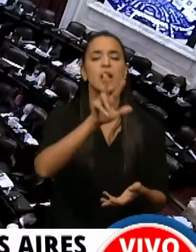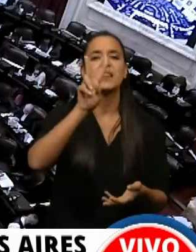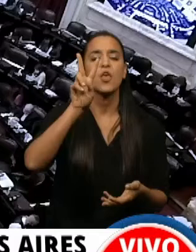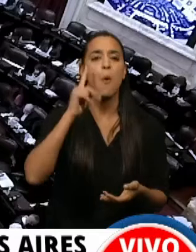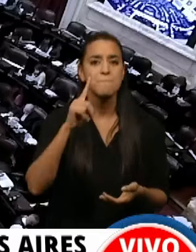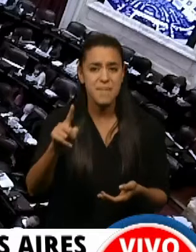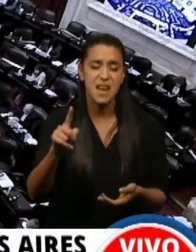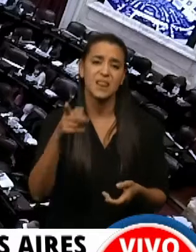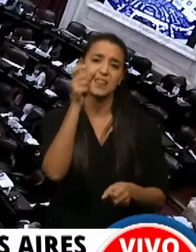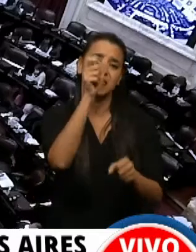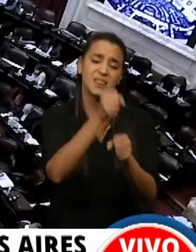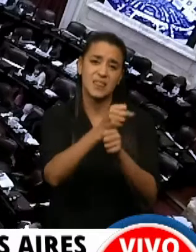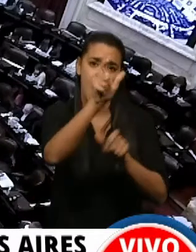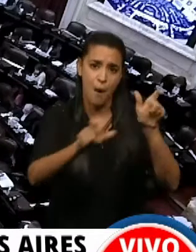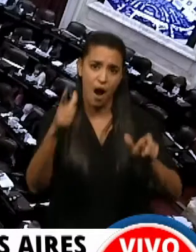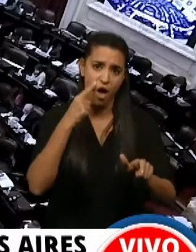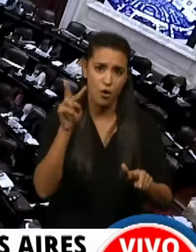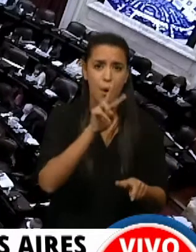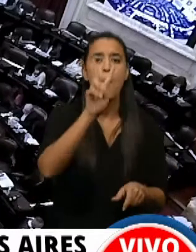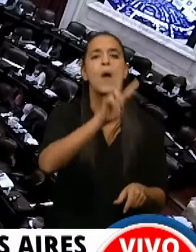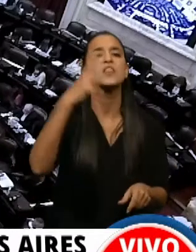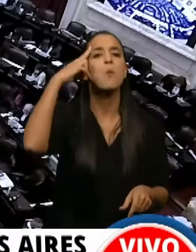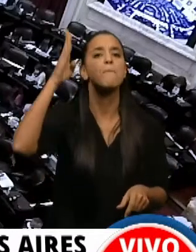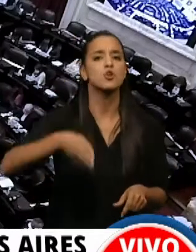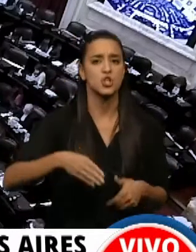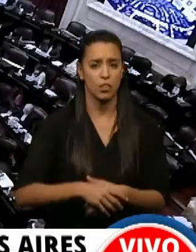2.831.000 trabajadoras y trabajadores, el 29%.